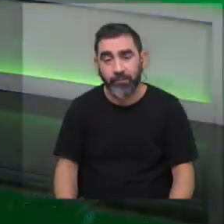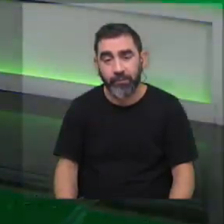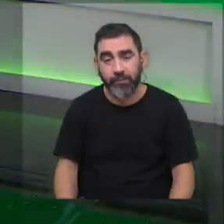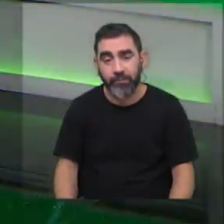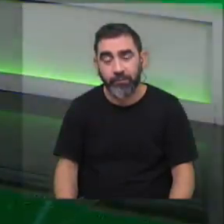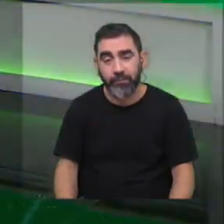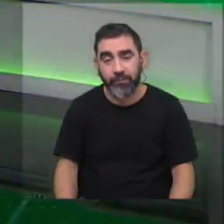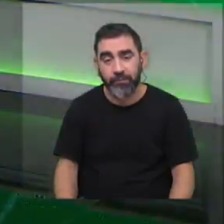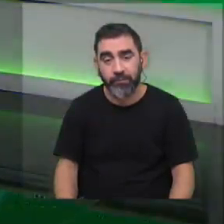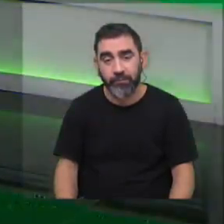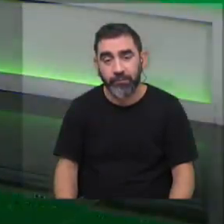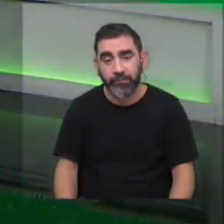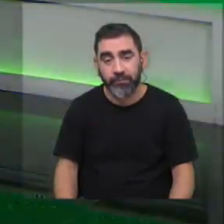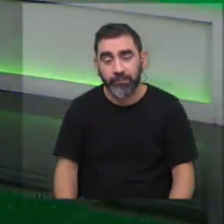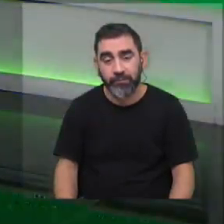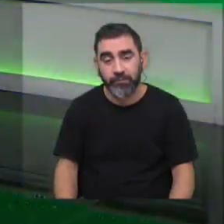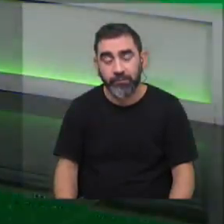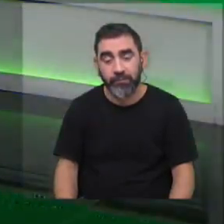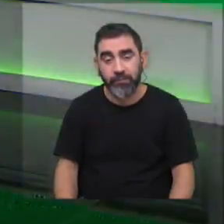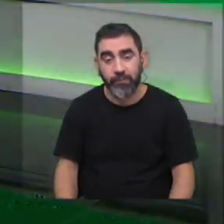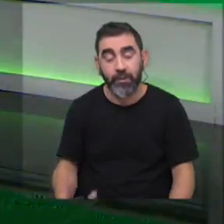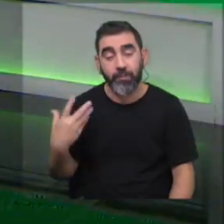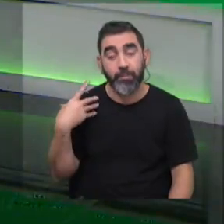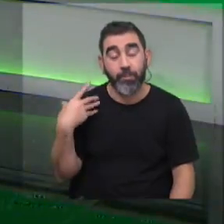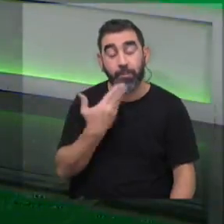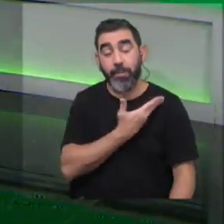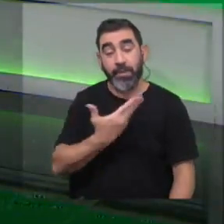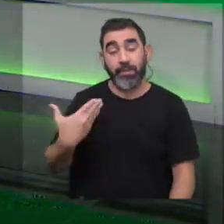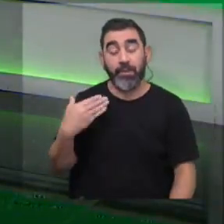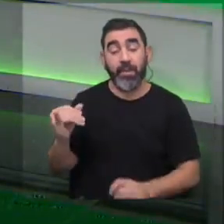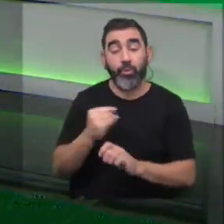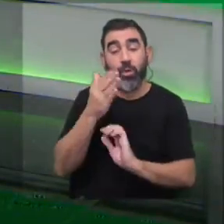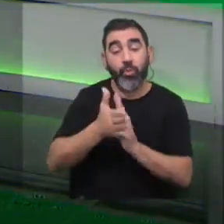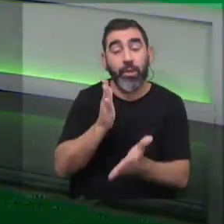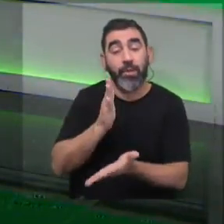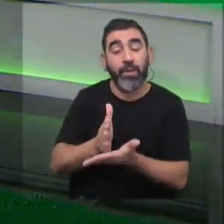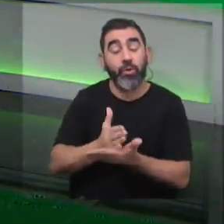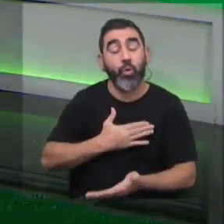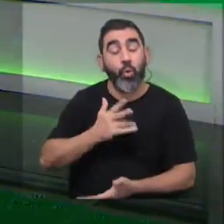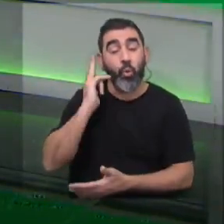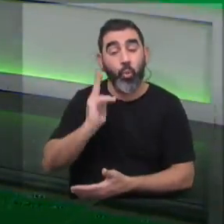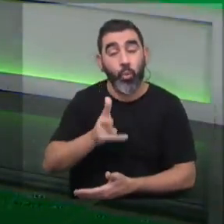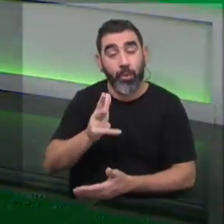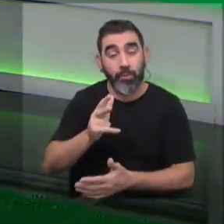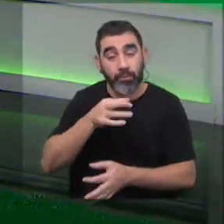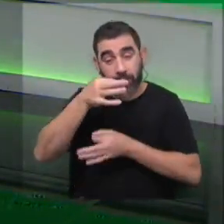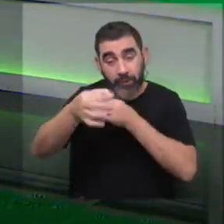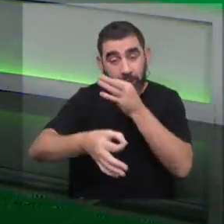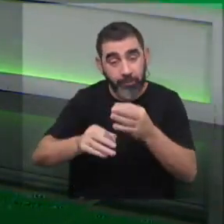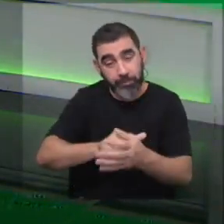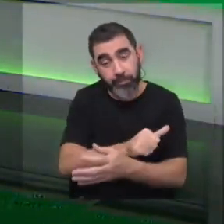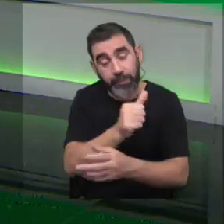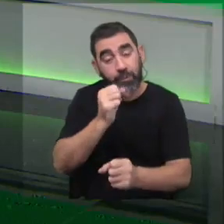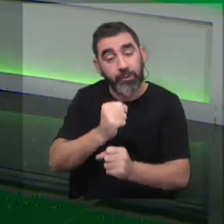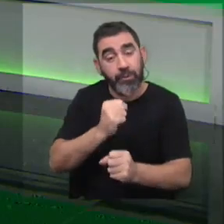favor bien ahí veíamos entonces a la presidenta de la institución Nacional de Derechos Humanos haciendo referencia a trabajo que